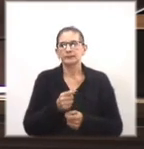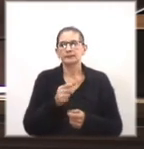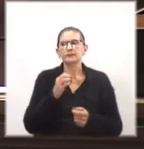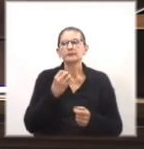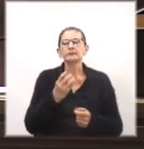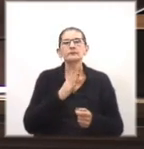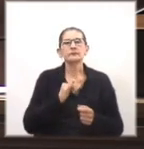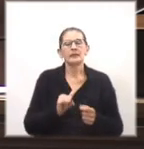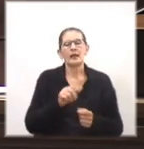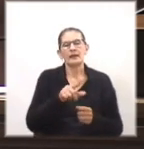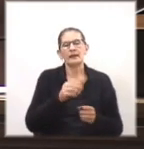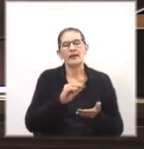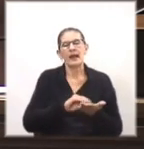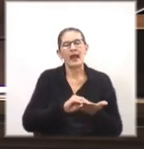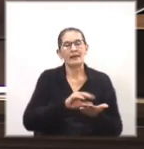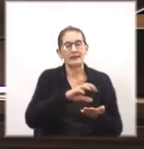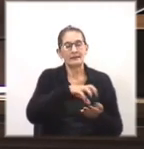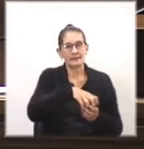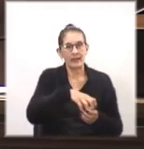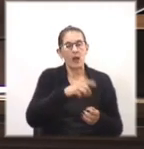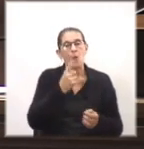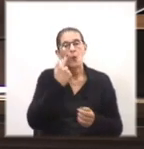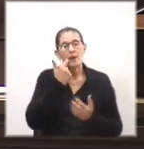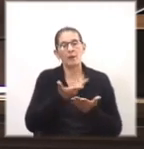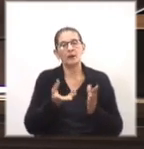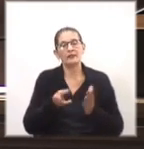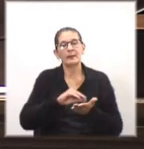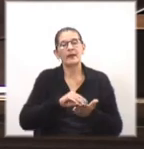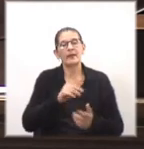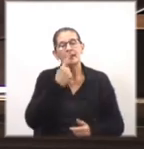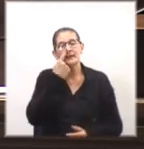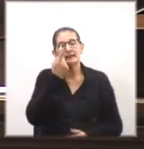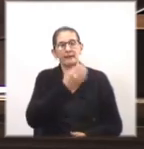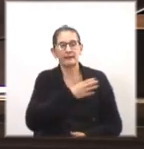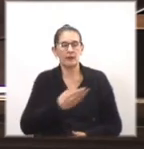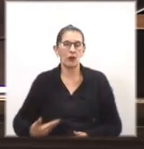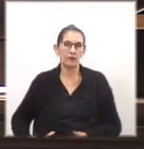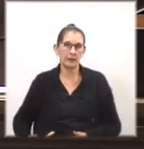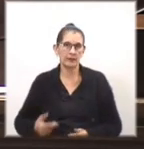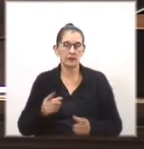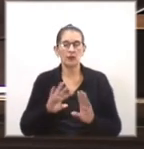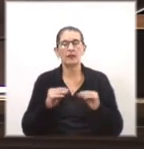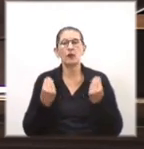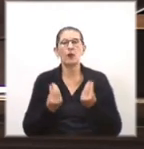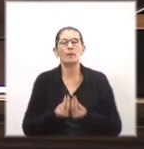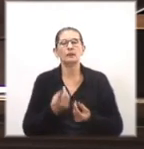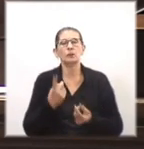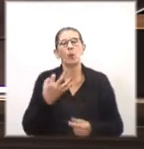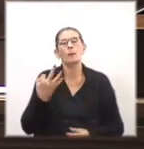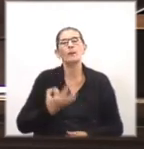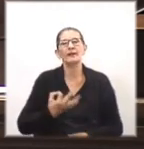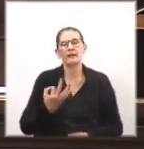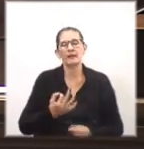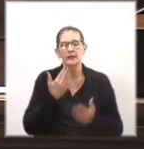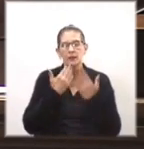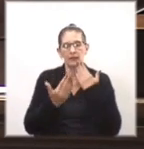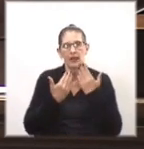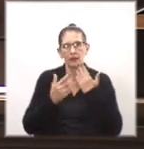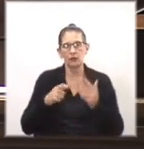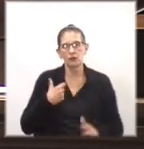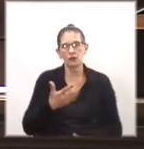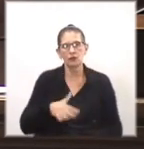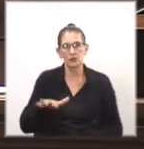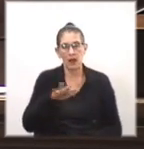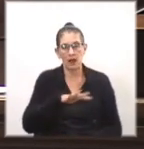cuenta esta agencia, en una muestra más del interés del gobierno de limitar y concretar un verdadero diálogo social.